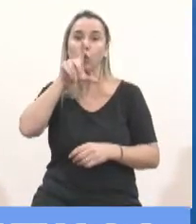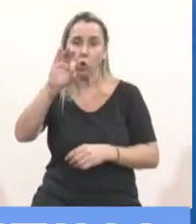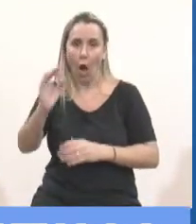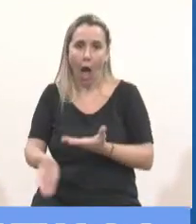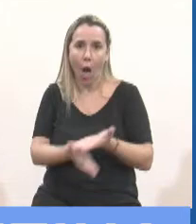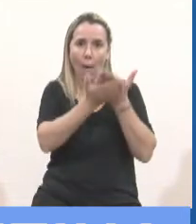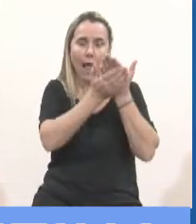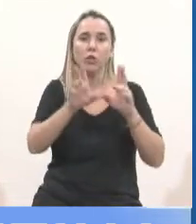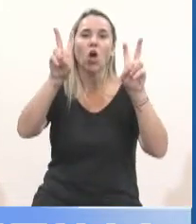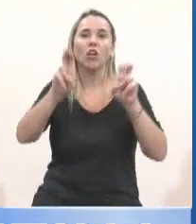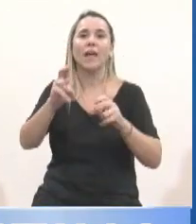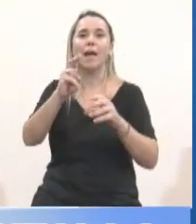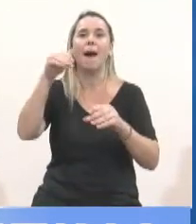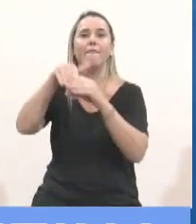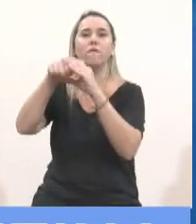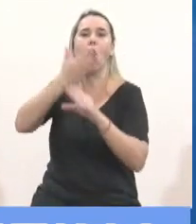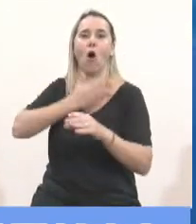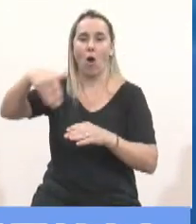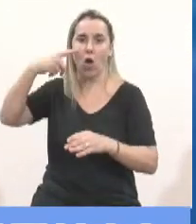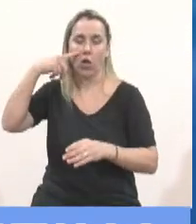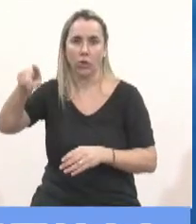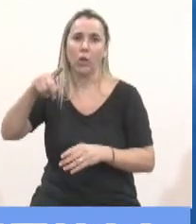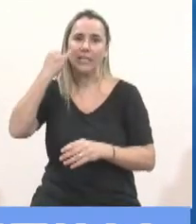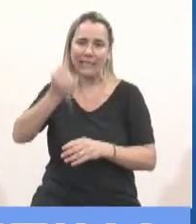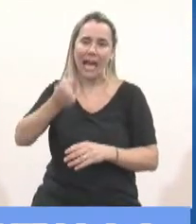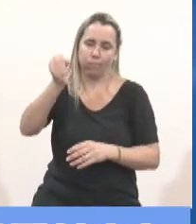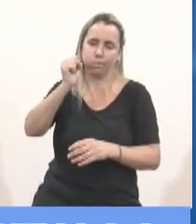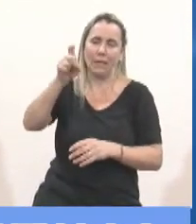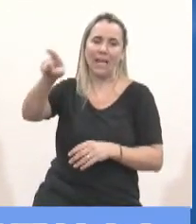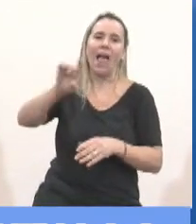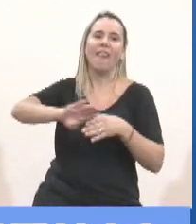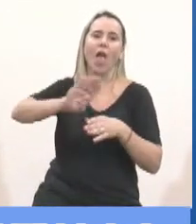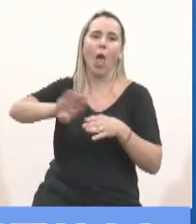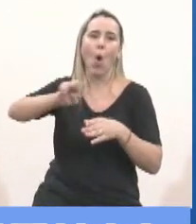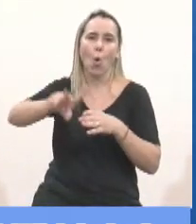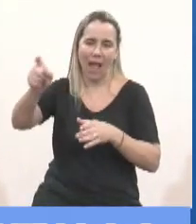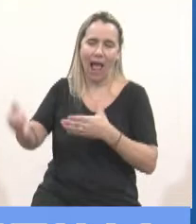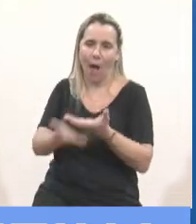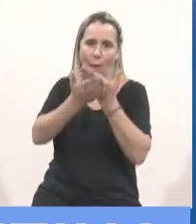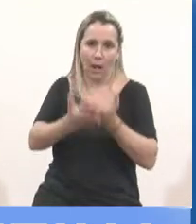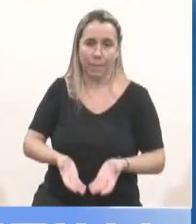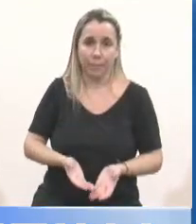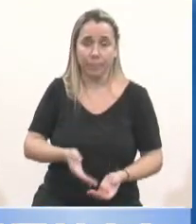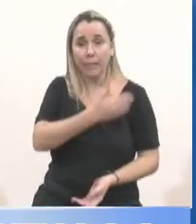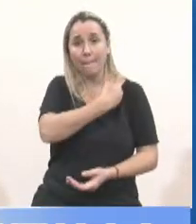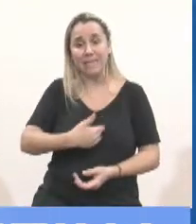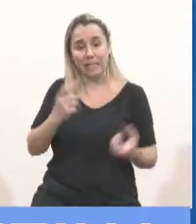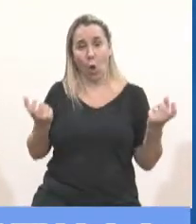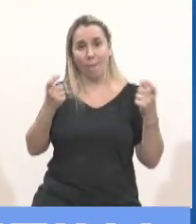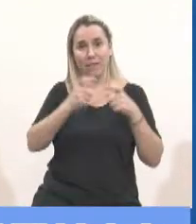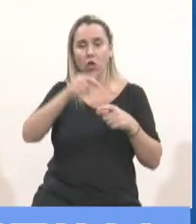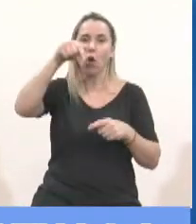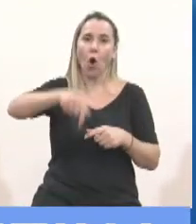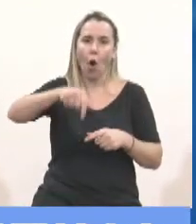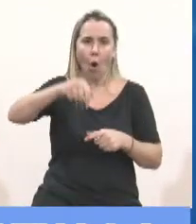del fondo, no sabíamos que ya estaba infiltrado, pero estaba avalando en ese momento ya el tema de la deuda. Y el presidente de la comisión, que hoy es